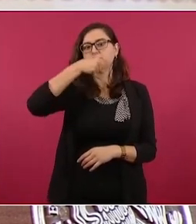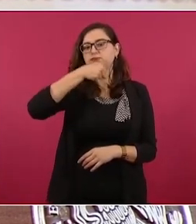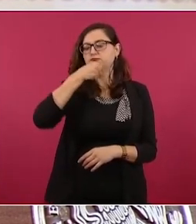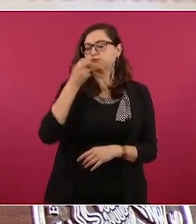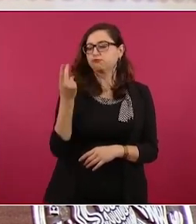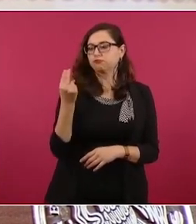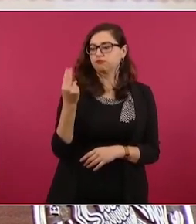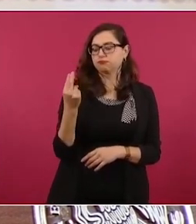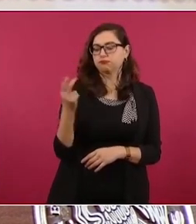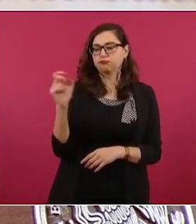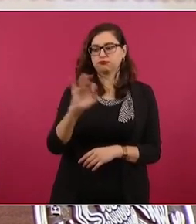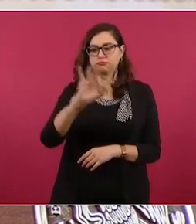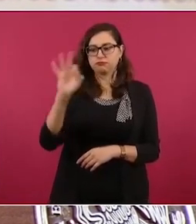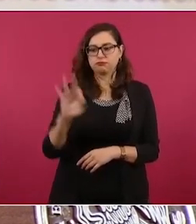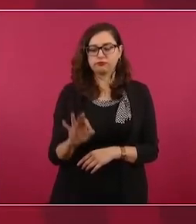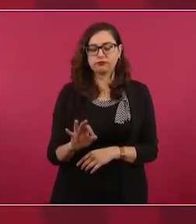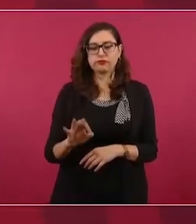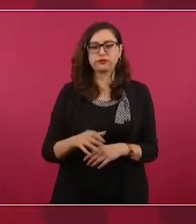Y